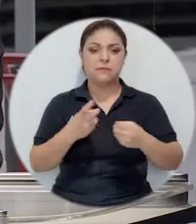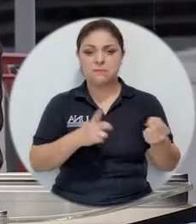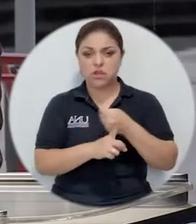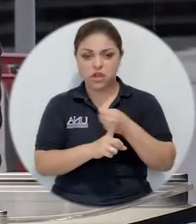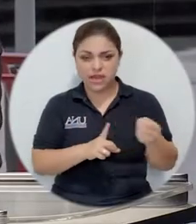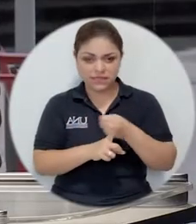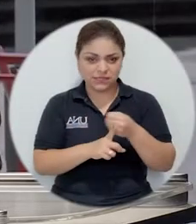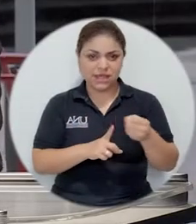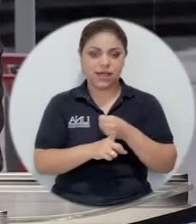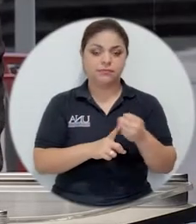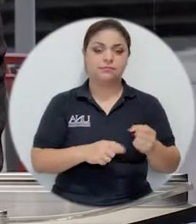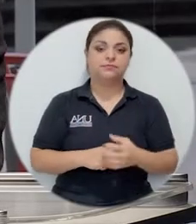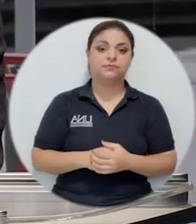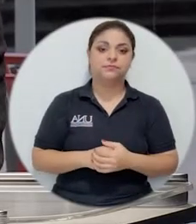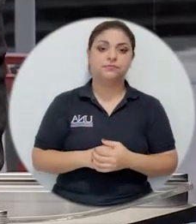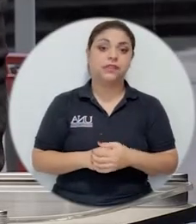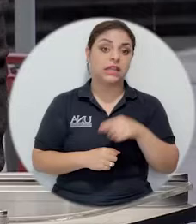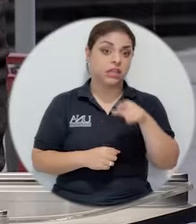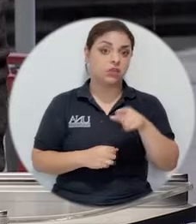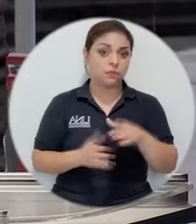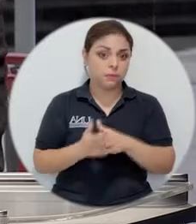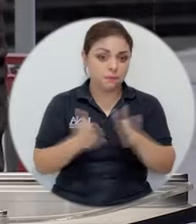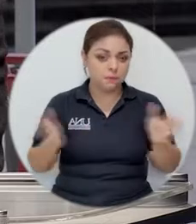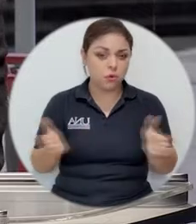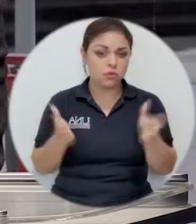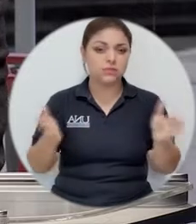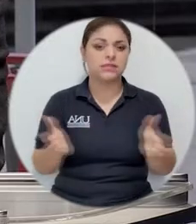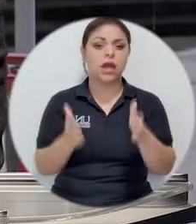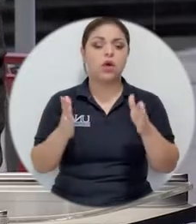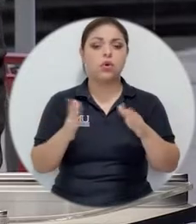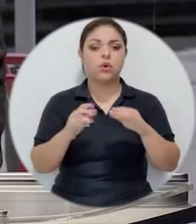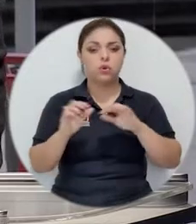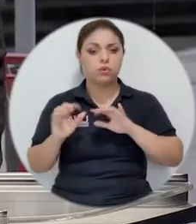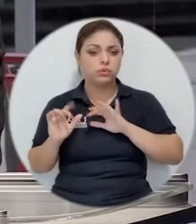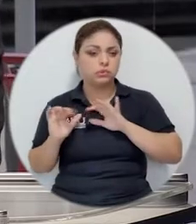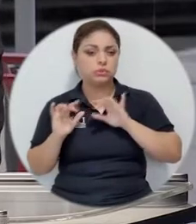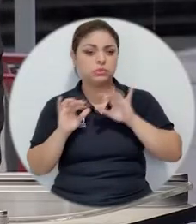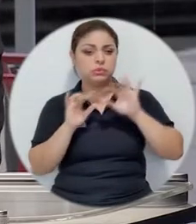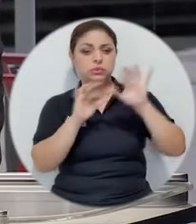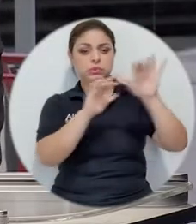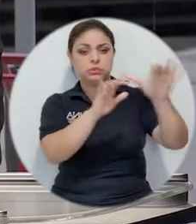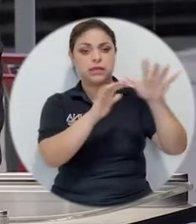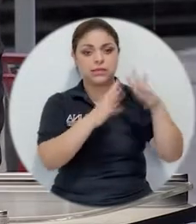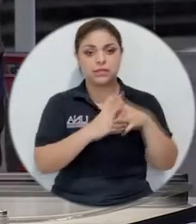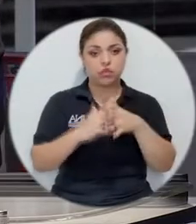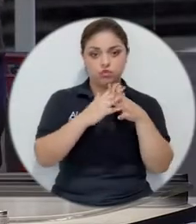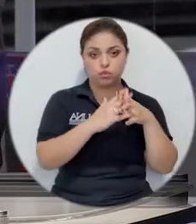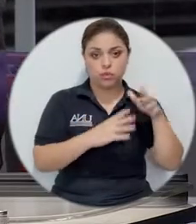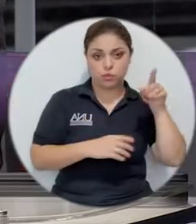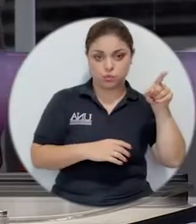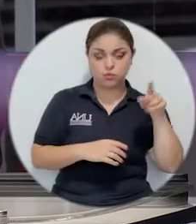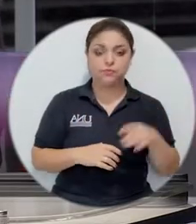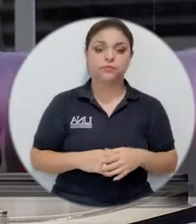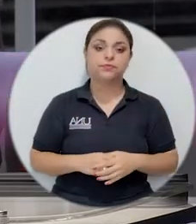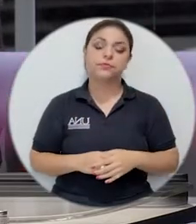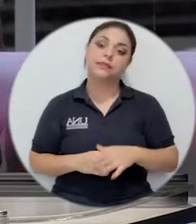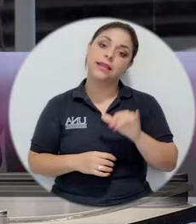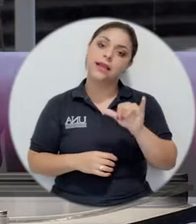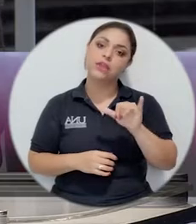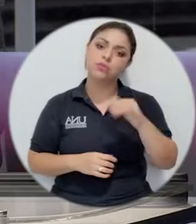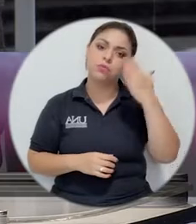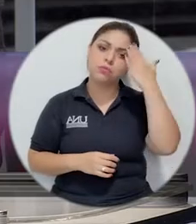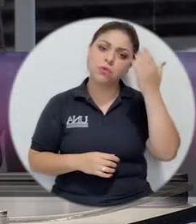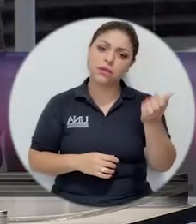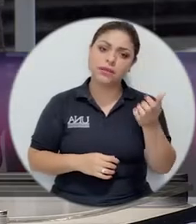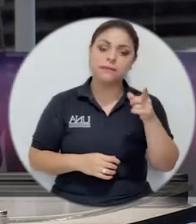que se viven en ciertos países de la región han impulsado la migración hacia los Estados Unidos. Migración que